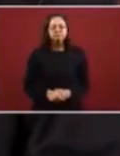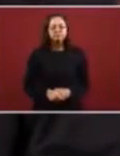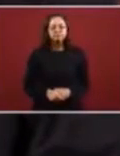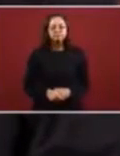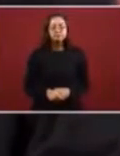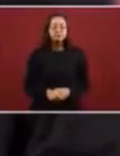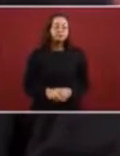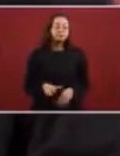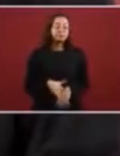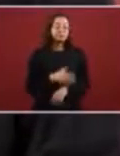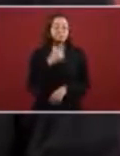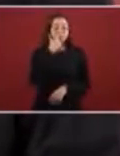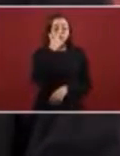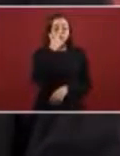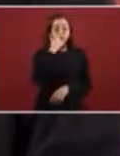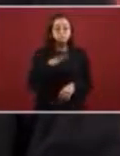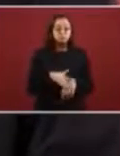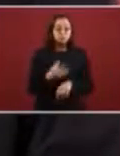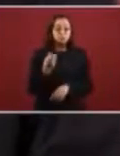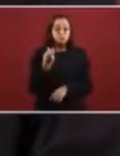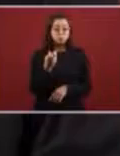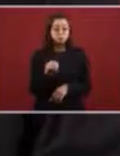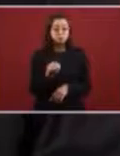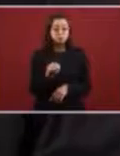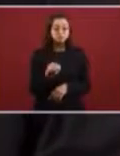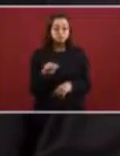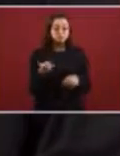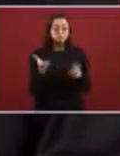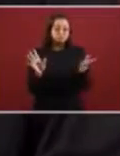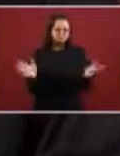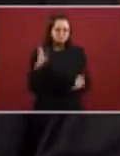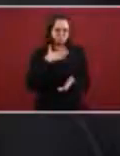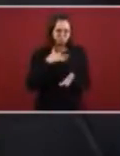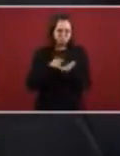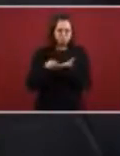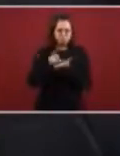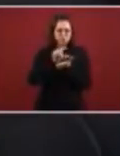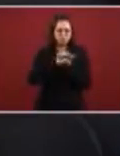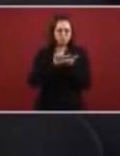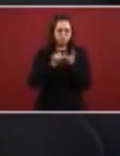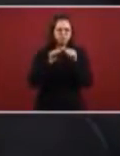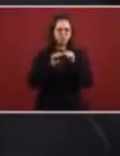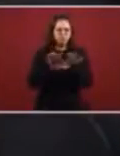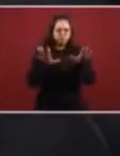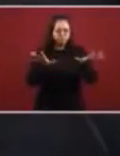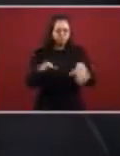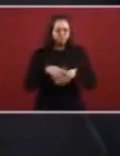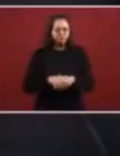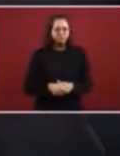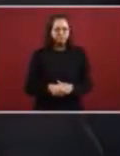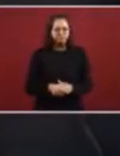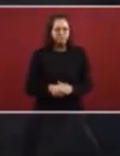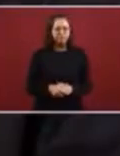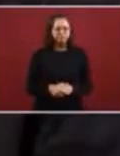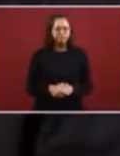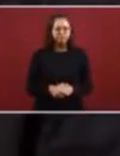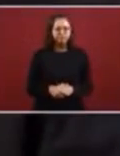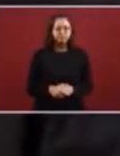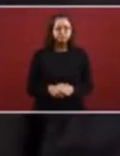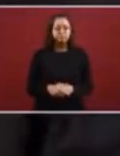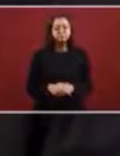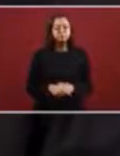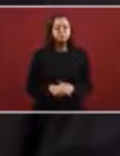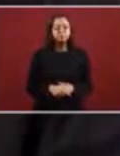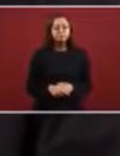y por eso lo de mi mensaje para qué